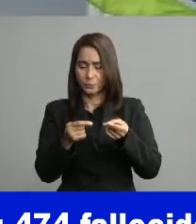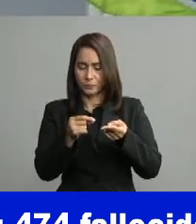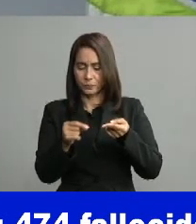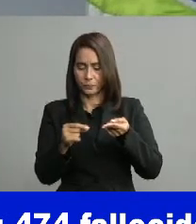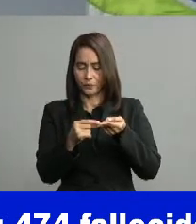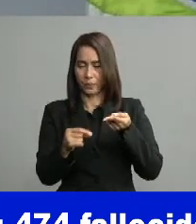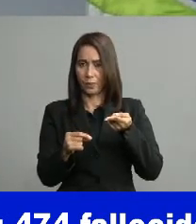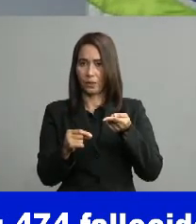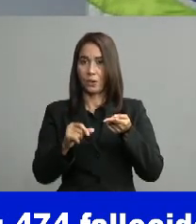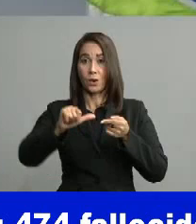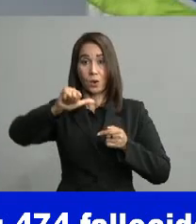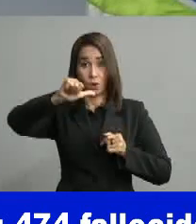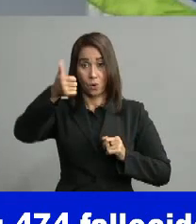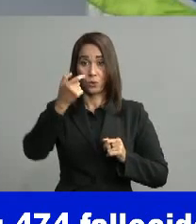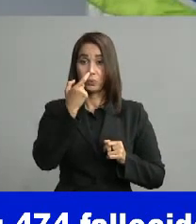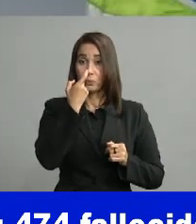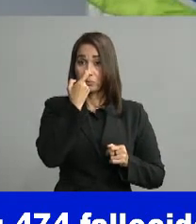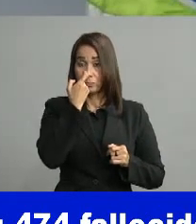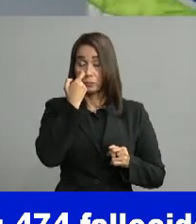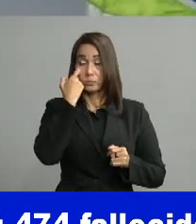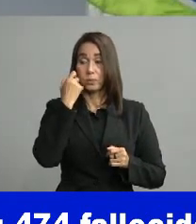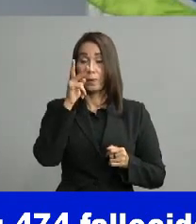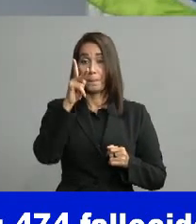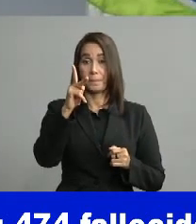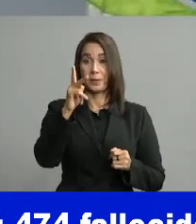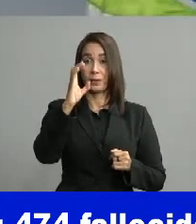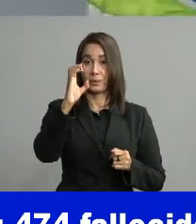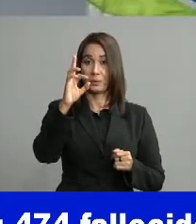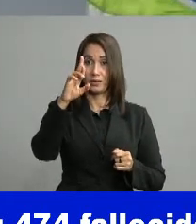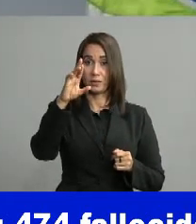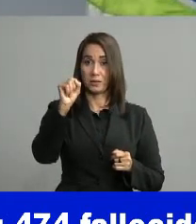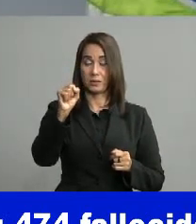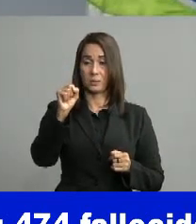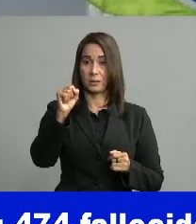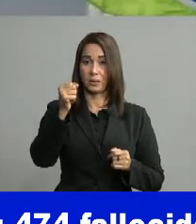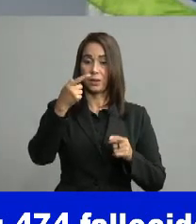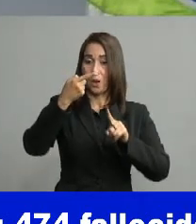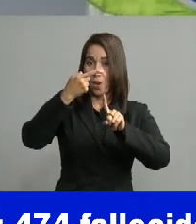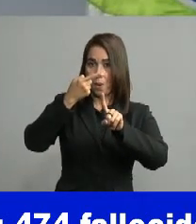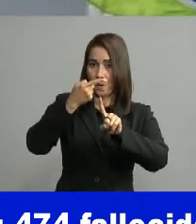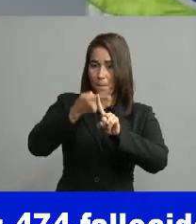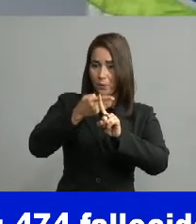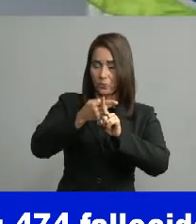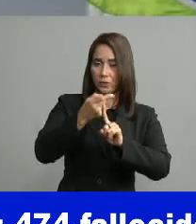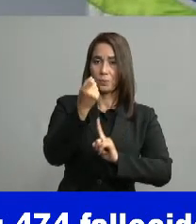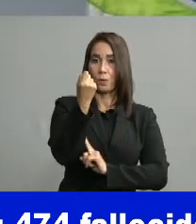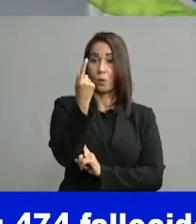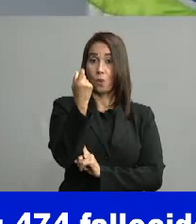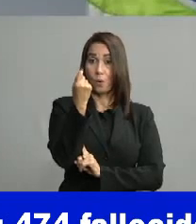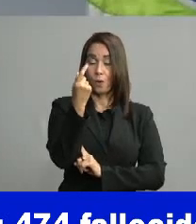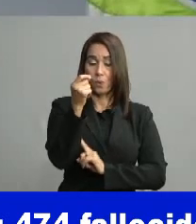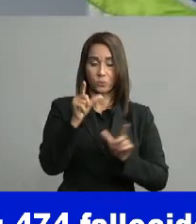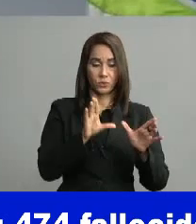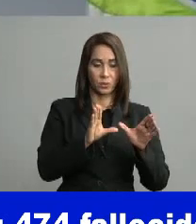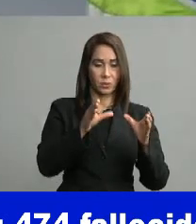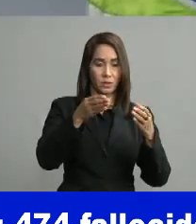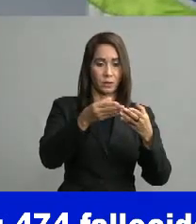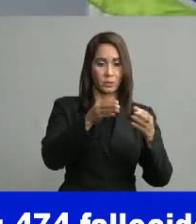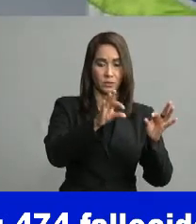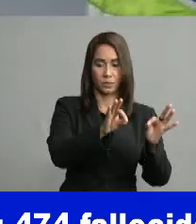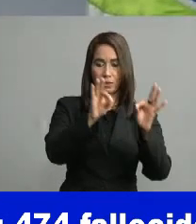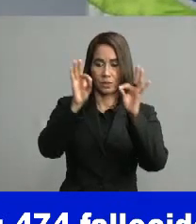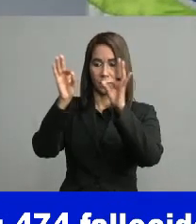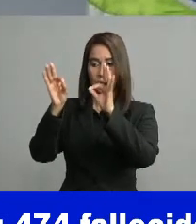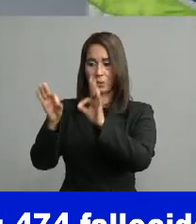y por PCR ya lo hemos indicado que han sido ingresados 11 de esos pacientes en